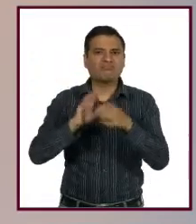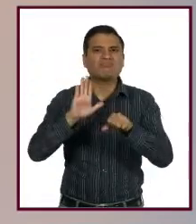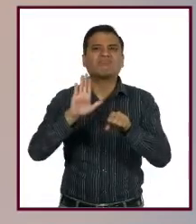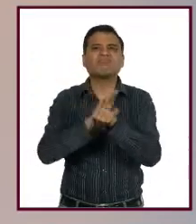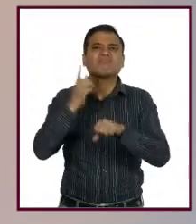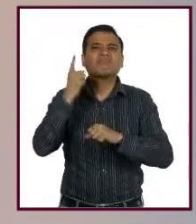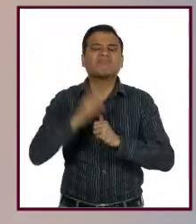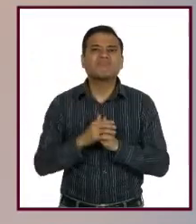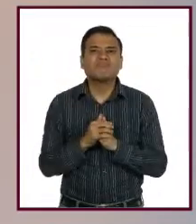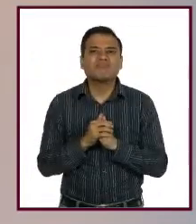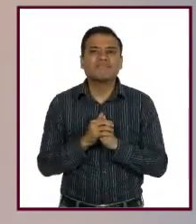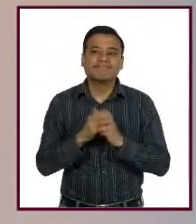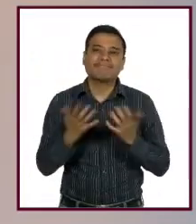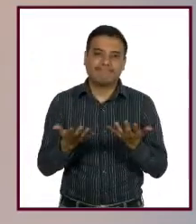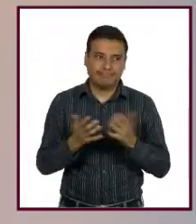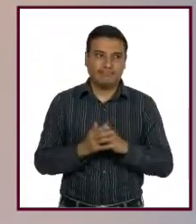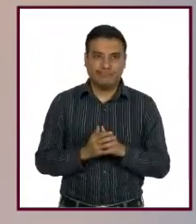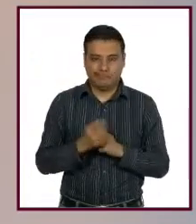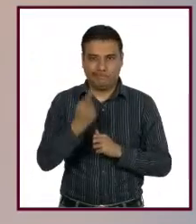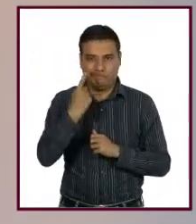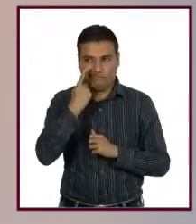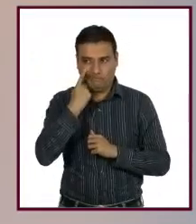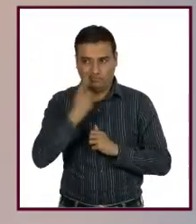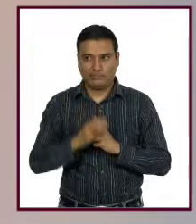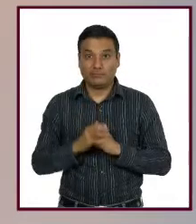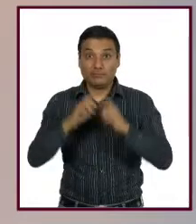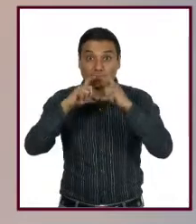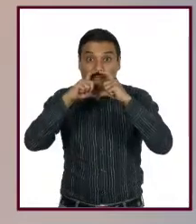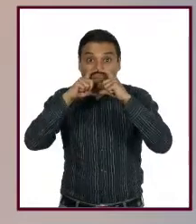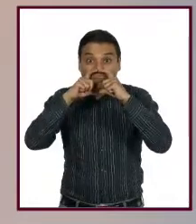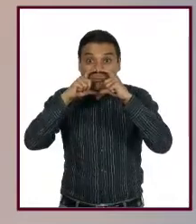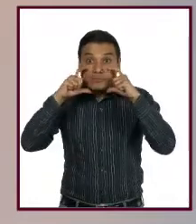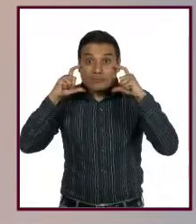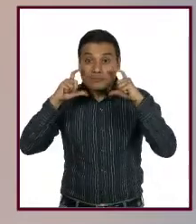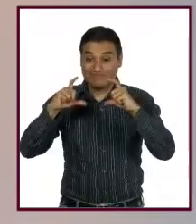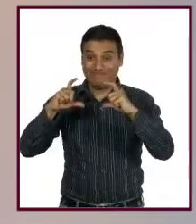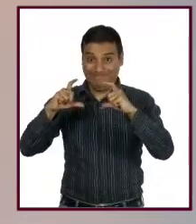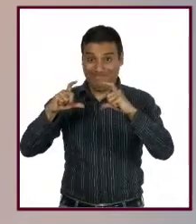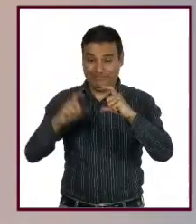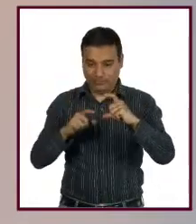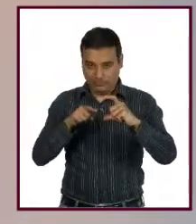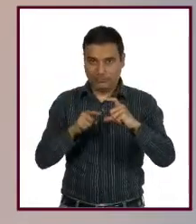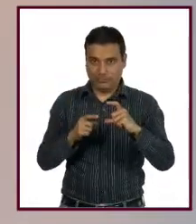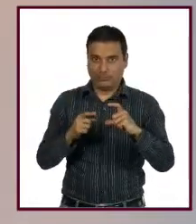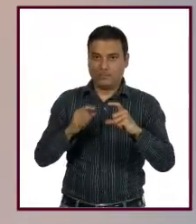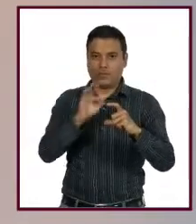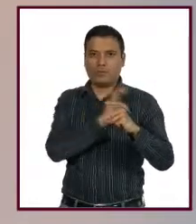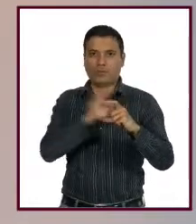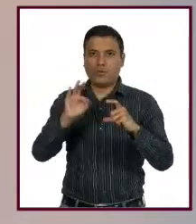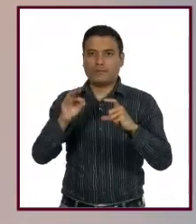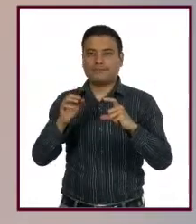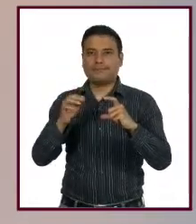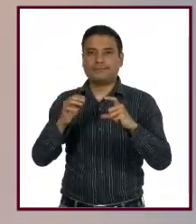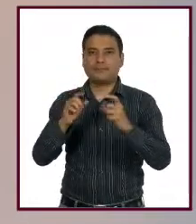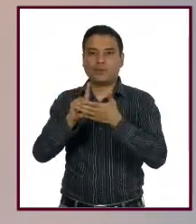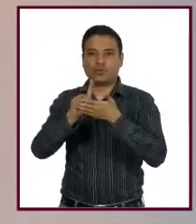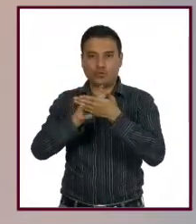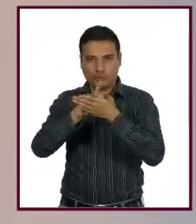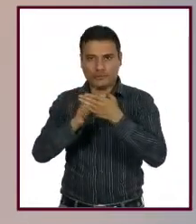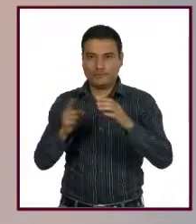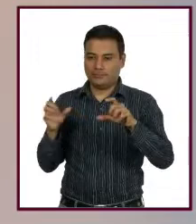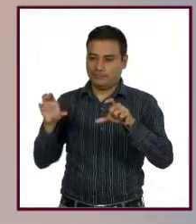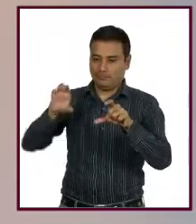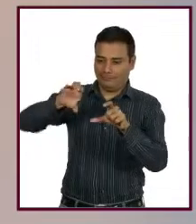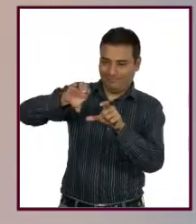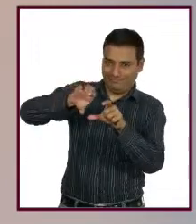manera el disolvente o el líquido y con toda facilidad podía estar inhalando de manera continua esa sustancia